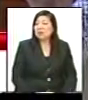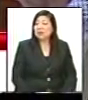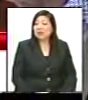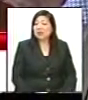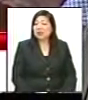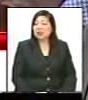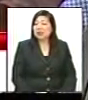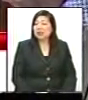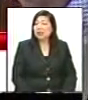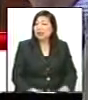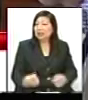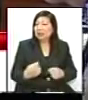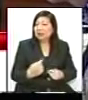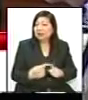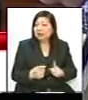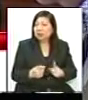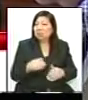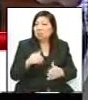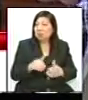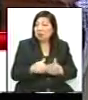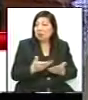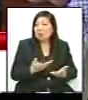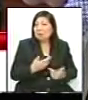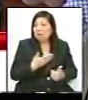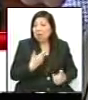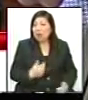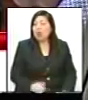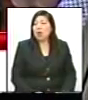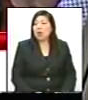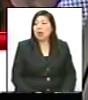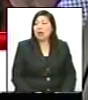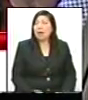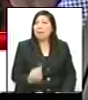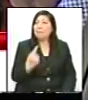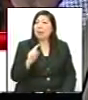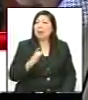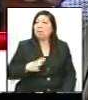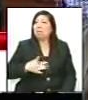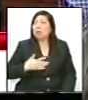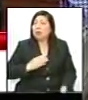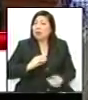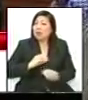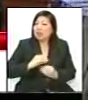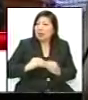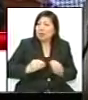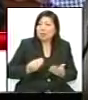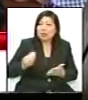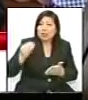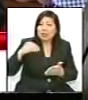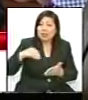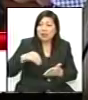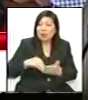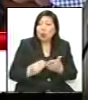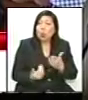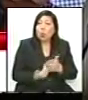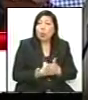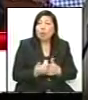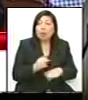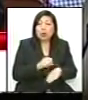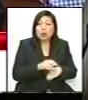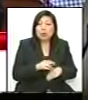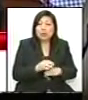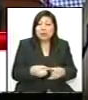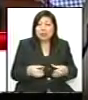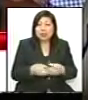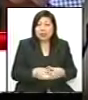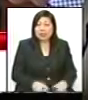de exigencias de votaciones calificadas para poder remover a un integrante del nuevo consejo de esta junta